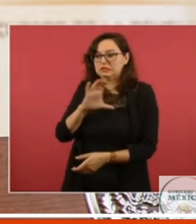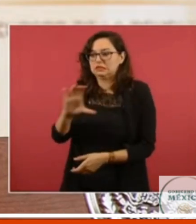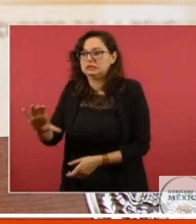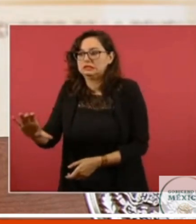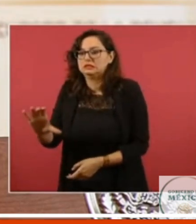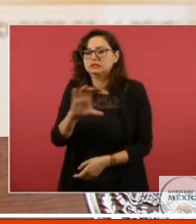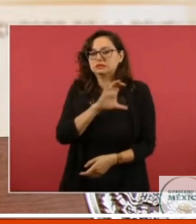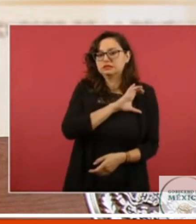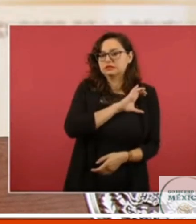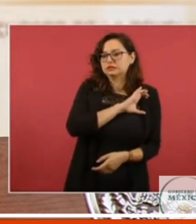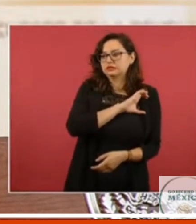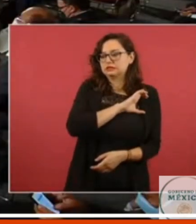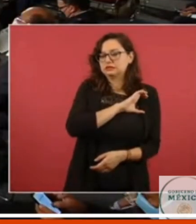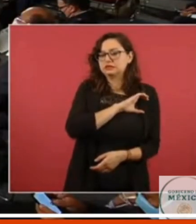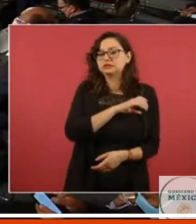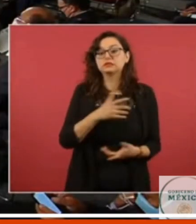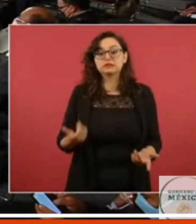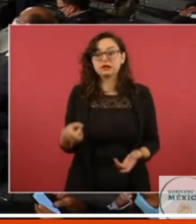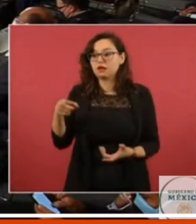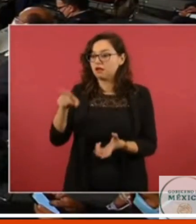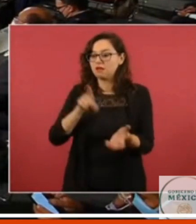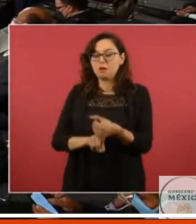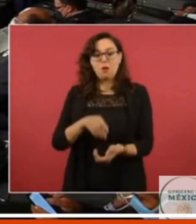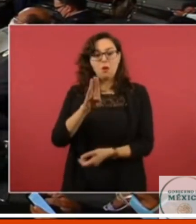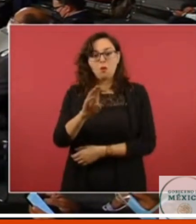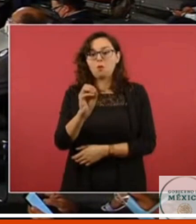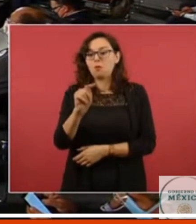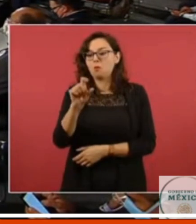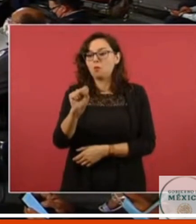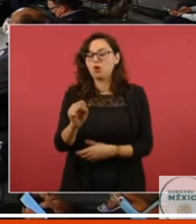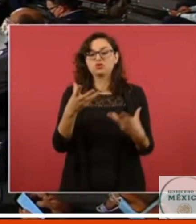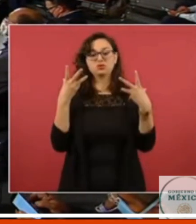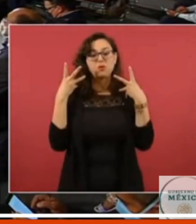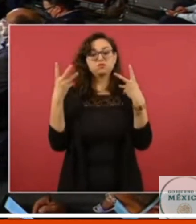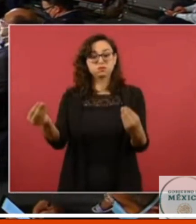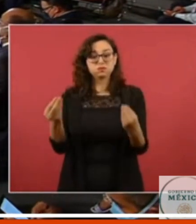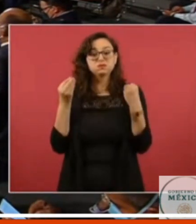¿Cómo le llaman a eso? Bots, ¿sí?